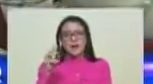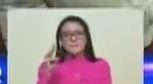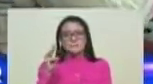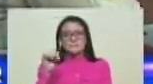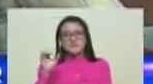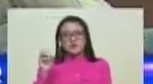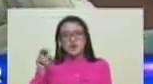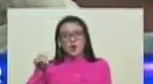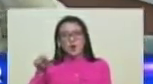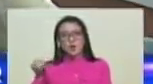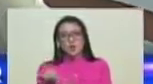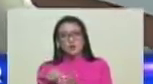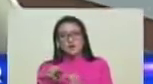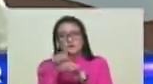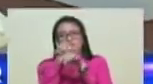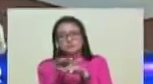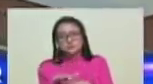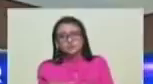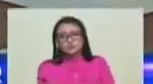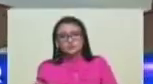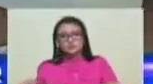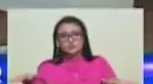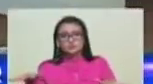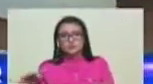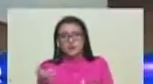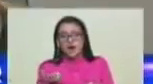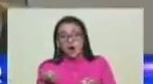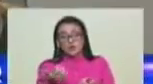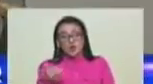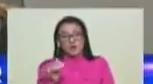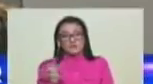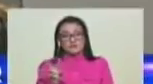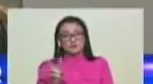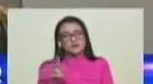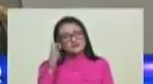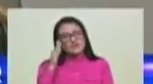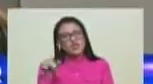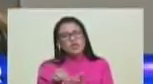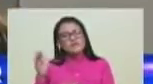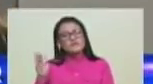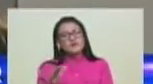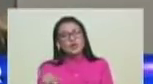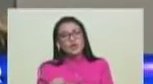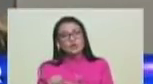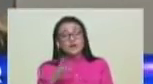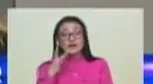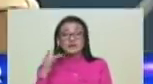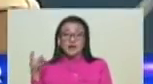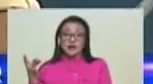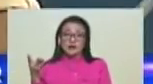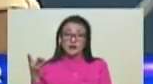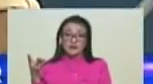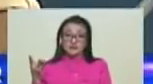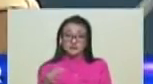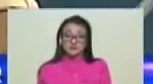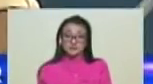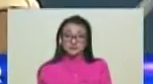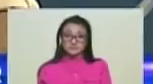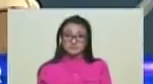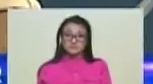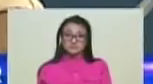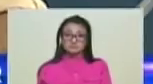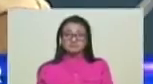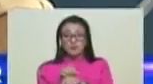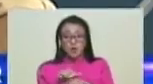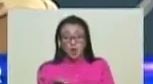que generaron la epidemia de sarampión que ya fue controlada en Venezuela? ¿Usted sabe dónde vino? De Italia, Fabiana. De una